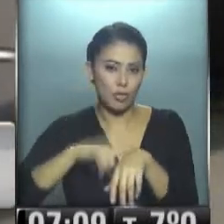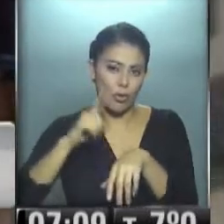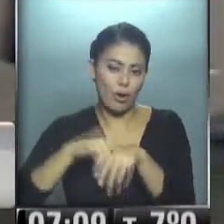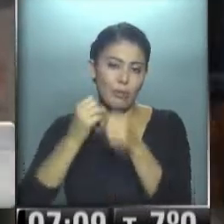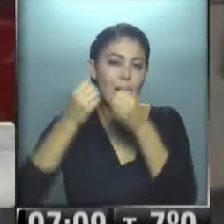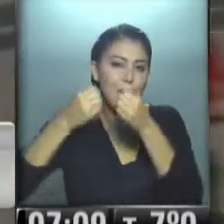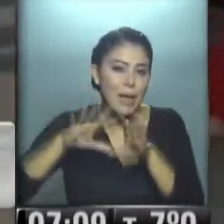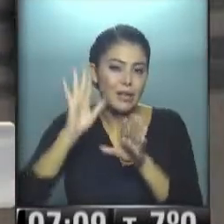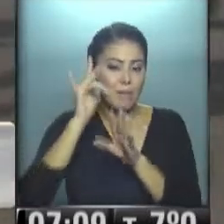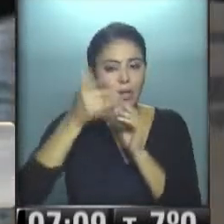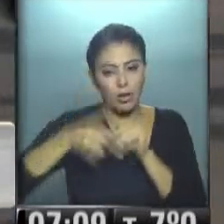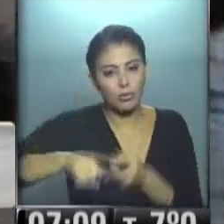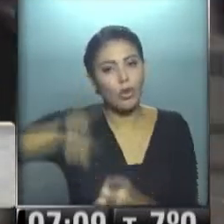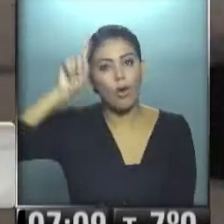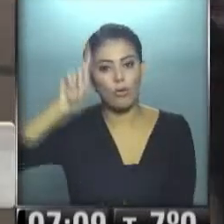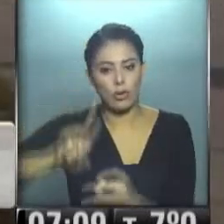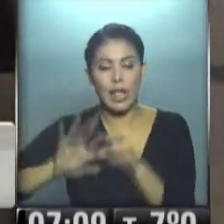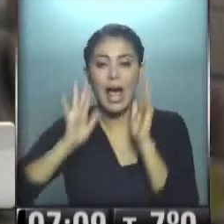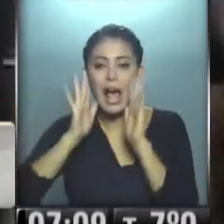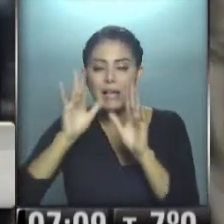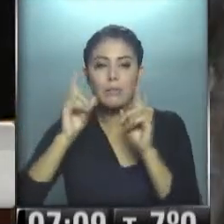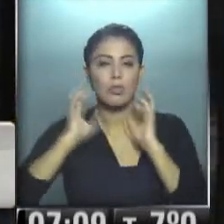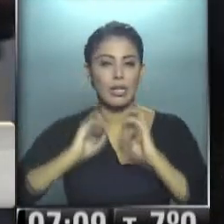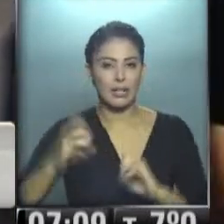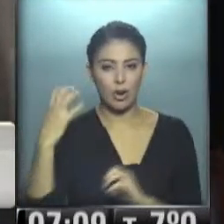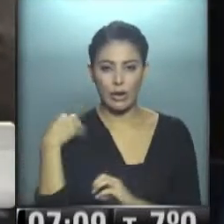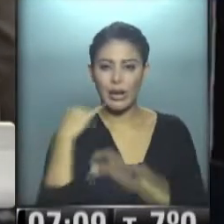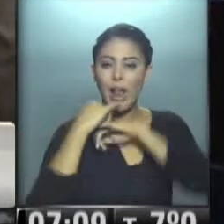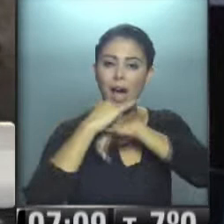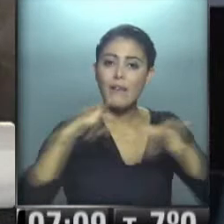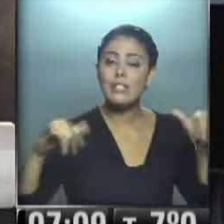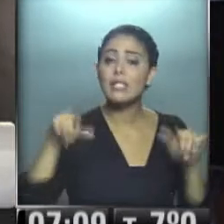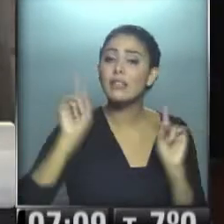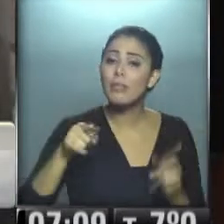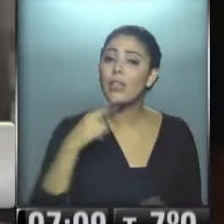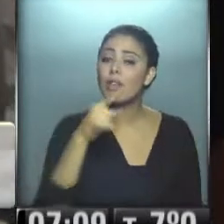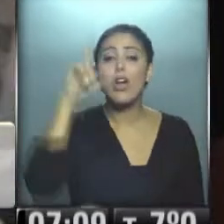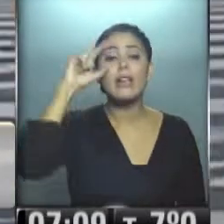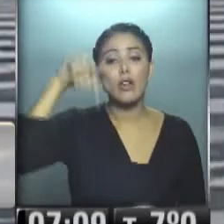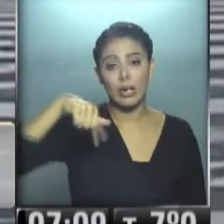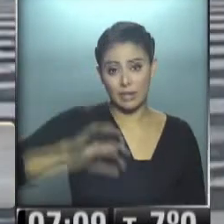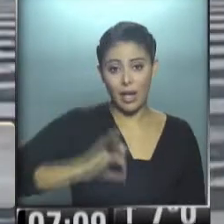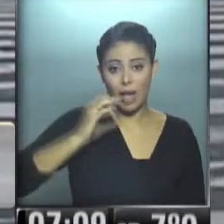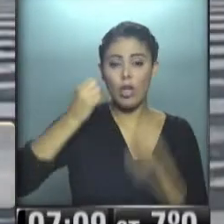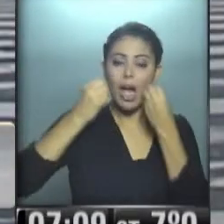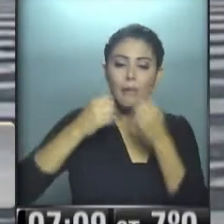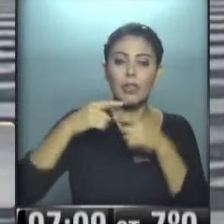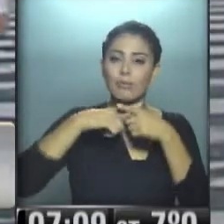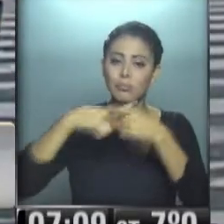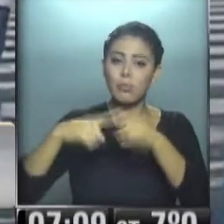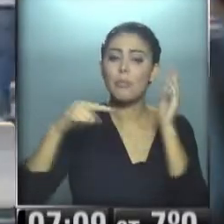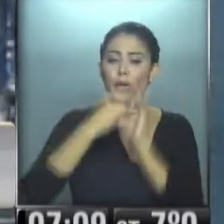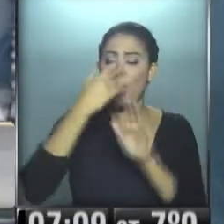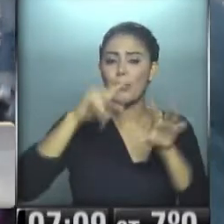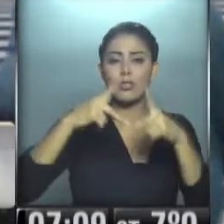enfatizó Fernández en declaraciones a diferentes medios y explicó que en enero de este año se había registrado un inicio de diálogo, lo que fue